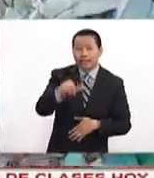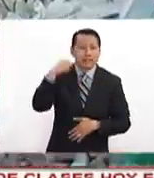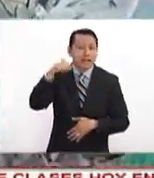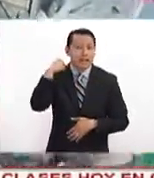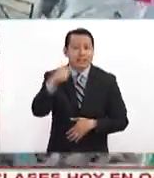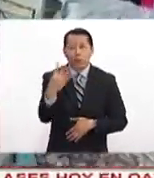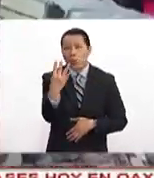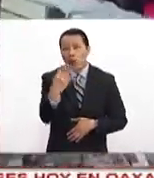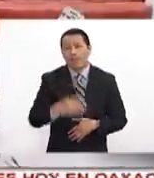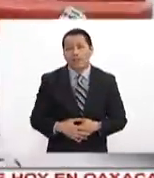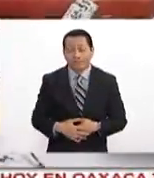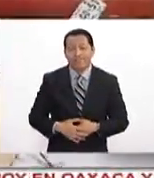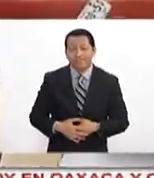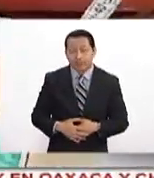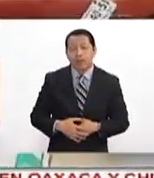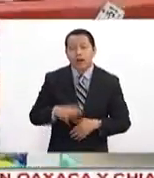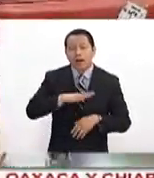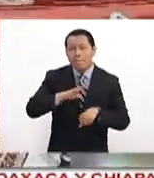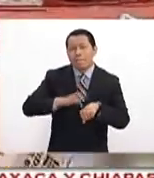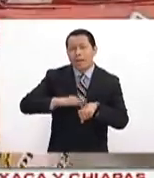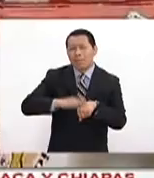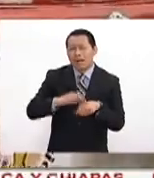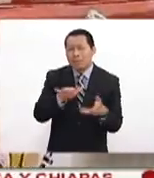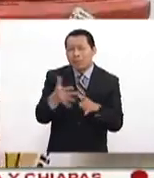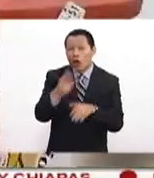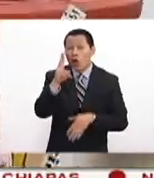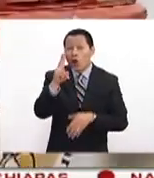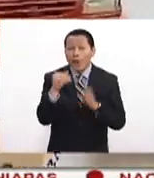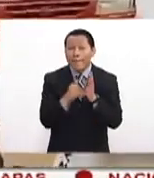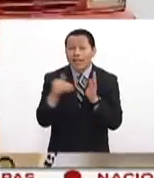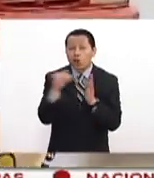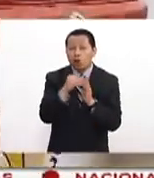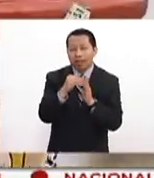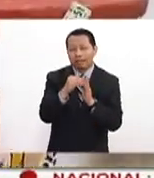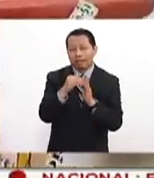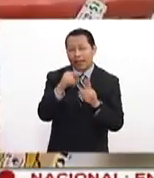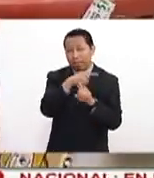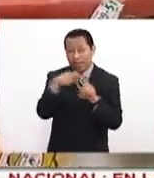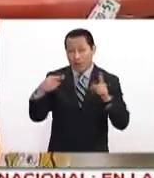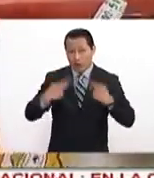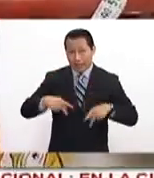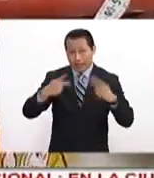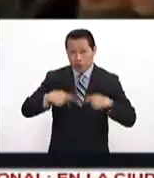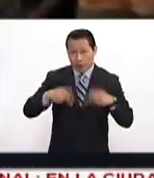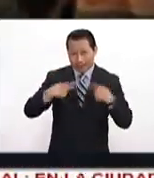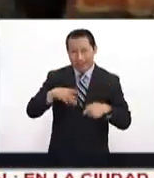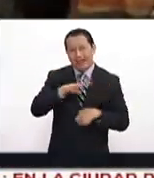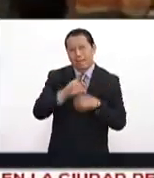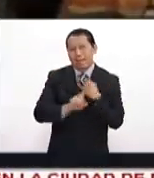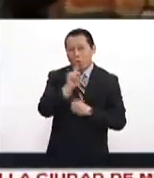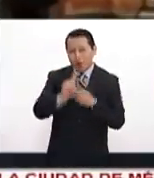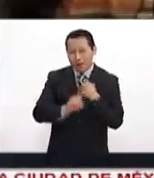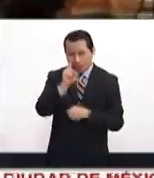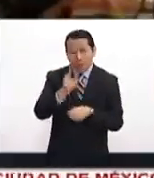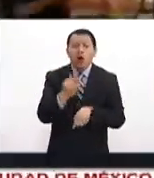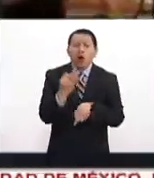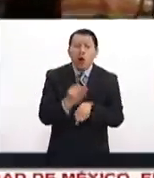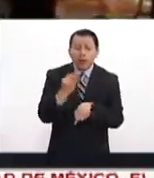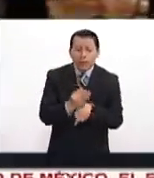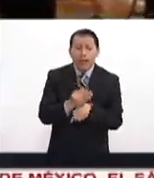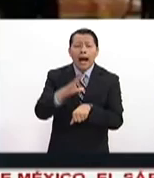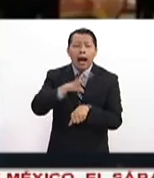Tabasco 4. Se estima que más de 2,5 millones de personas resultaron afectadas. Hasta el momento se han